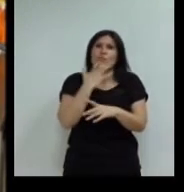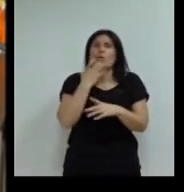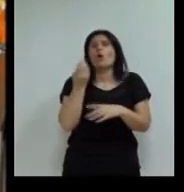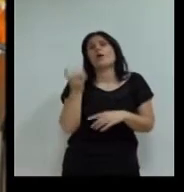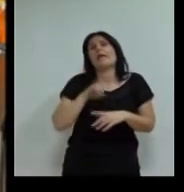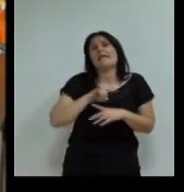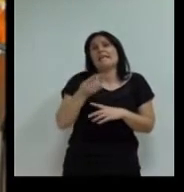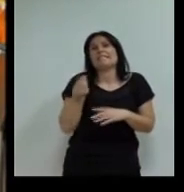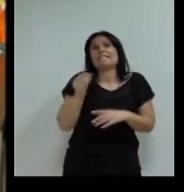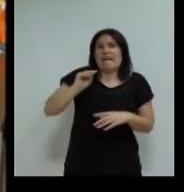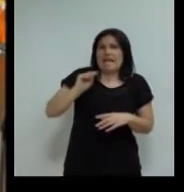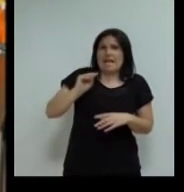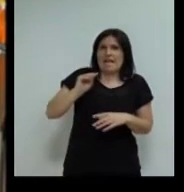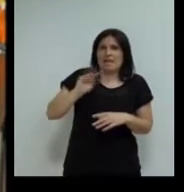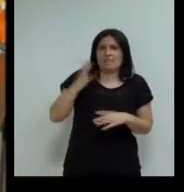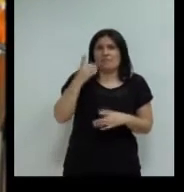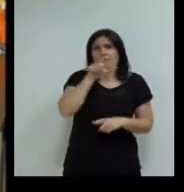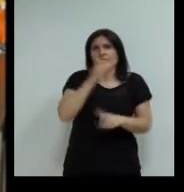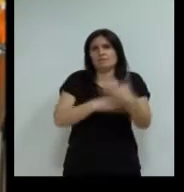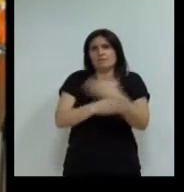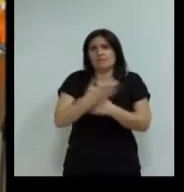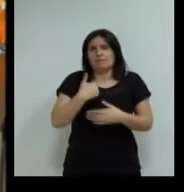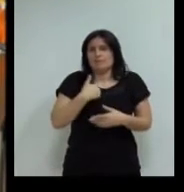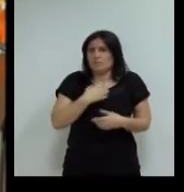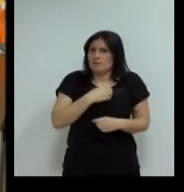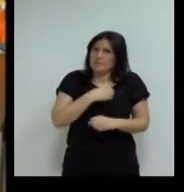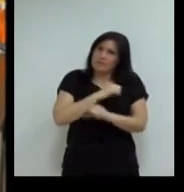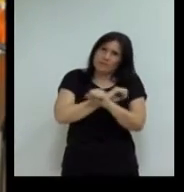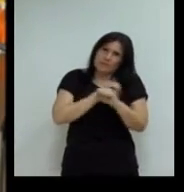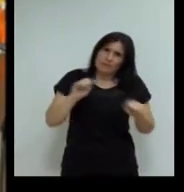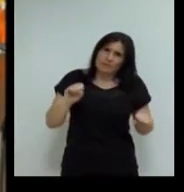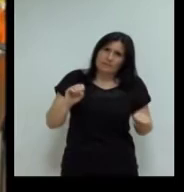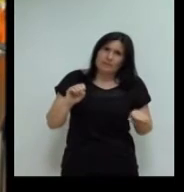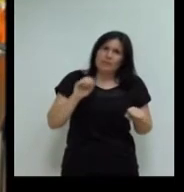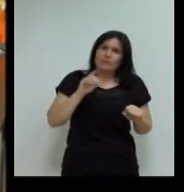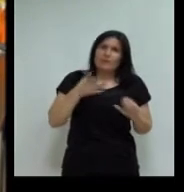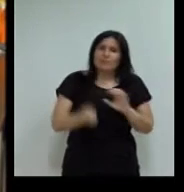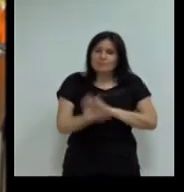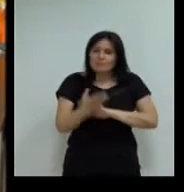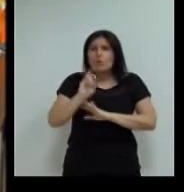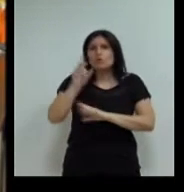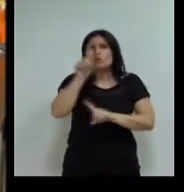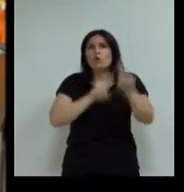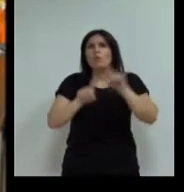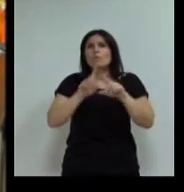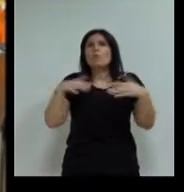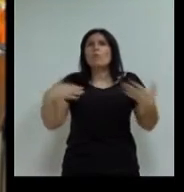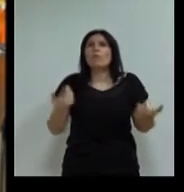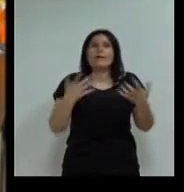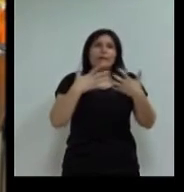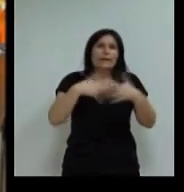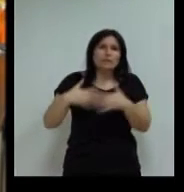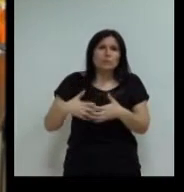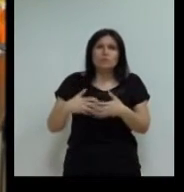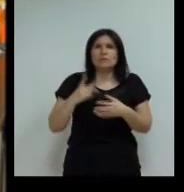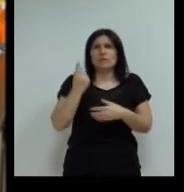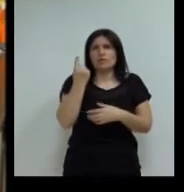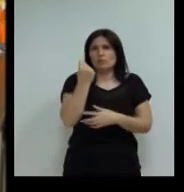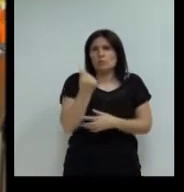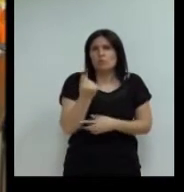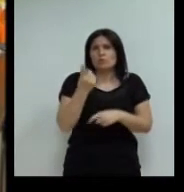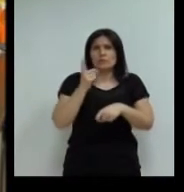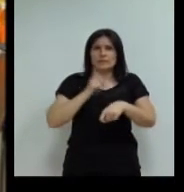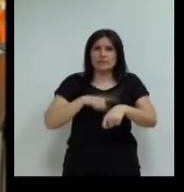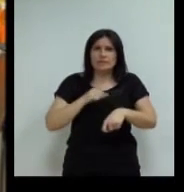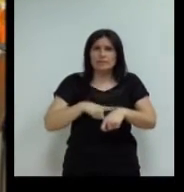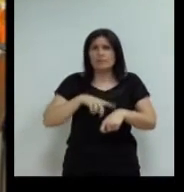extra, y para una persona con discapacidad es imposible llegar. Pero entramos en otro problema, que es el problema de la industria, los costes, los